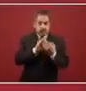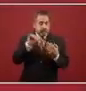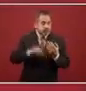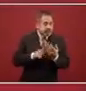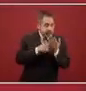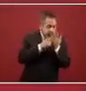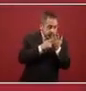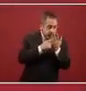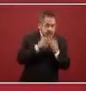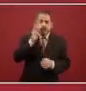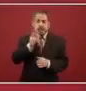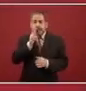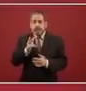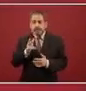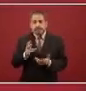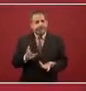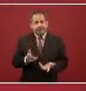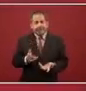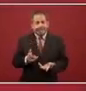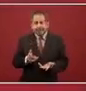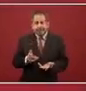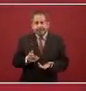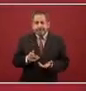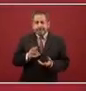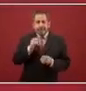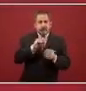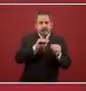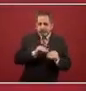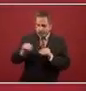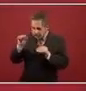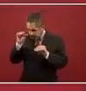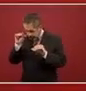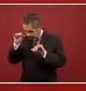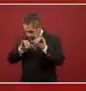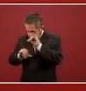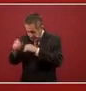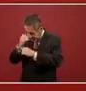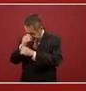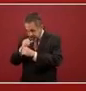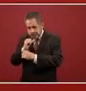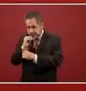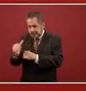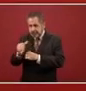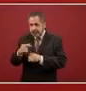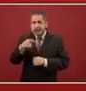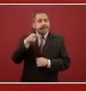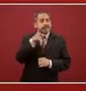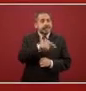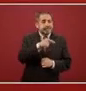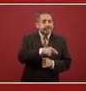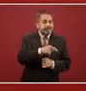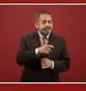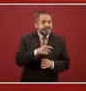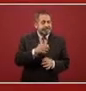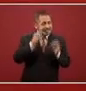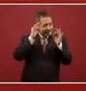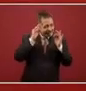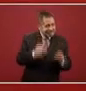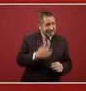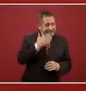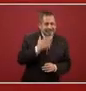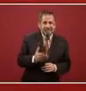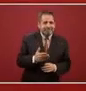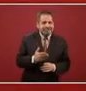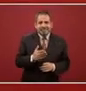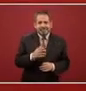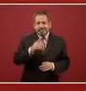la persona enferma, es decir, no necesitan un procesamiento de laboratorio. Pero por lo mismo son pruebas cuya calidad diagnóstica es